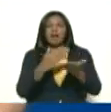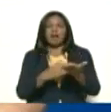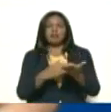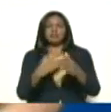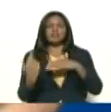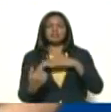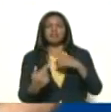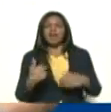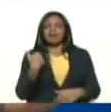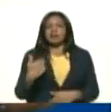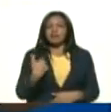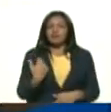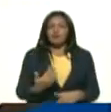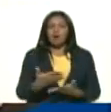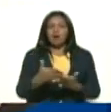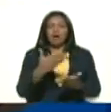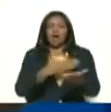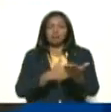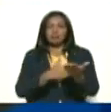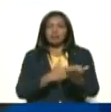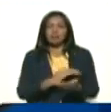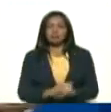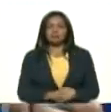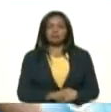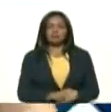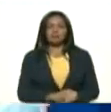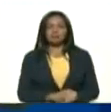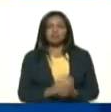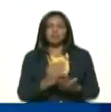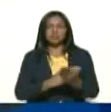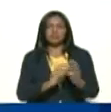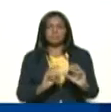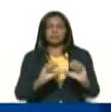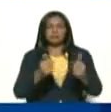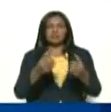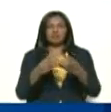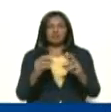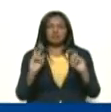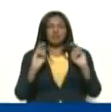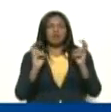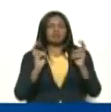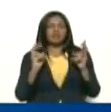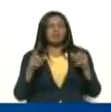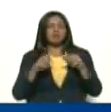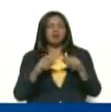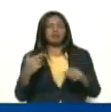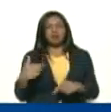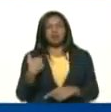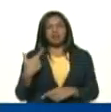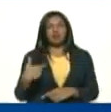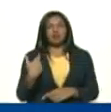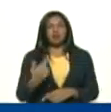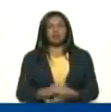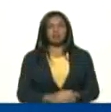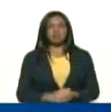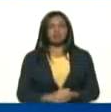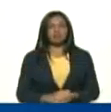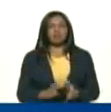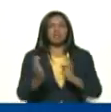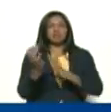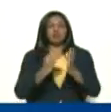religioso, antes de que se, antes de que entrara en todo el tema dogmático religioso, el Jesús histórico.